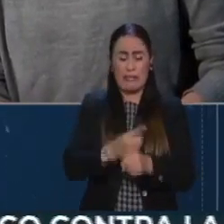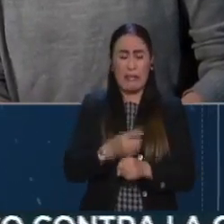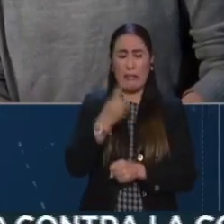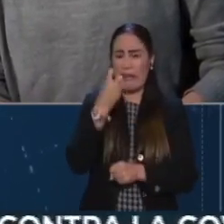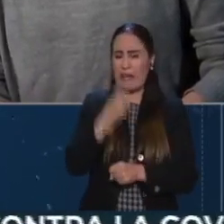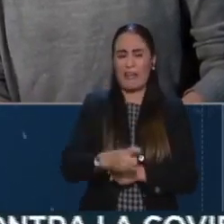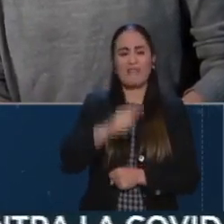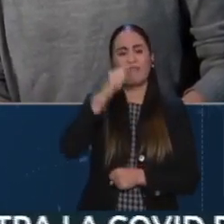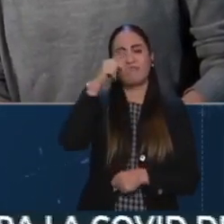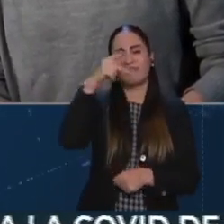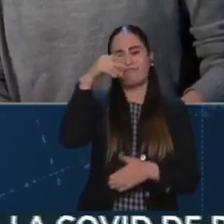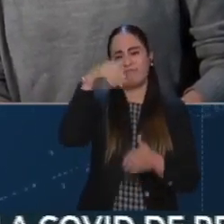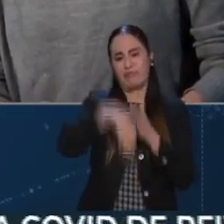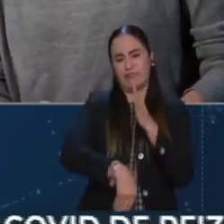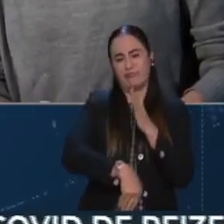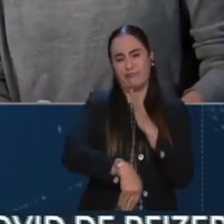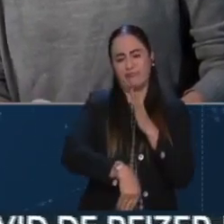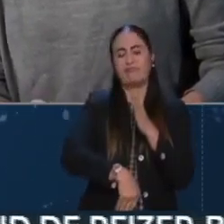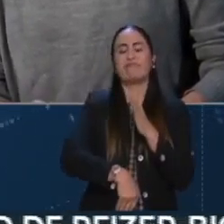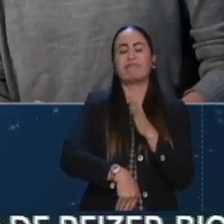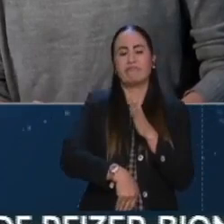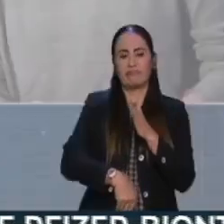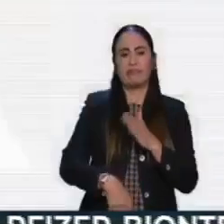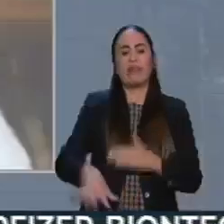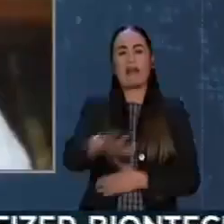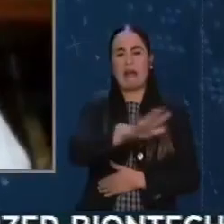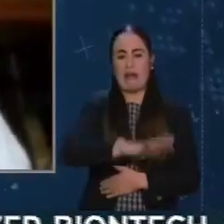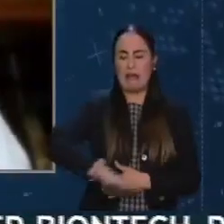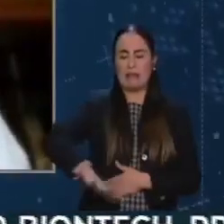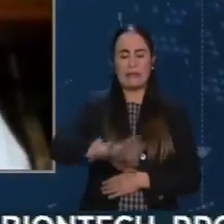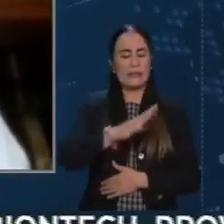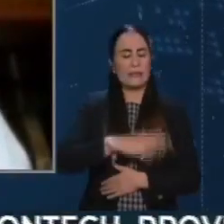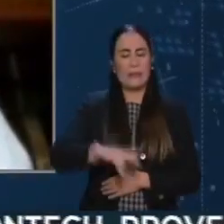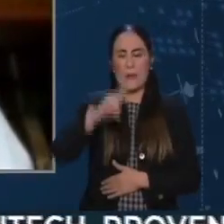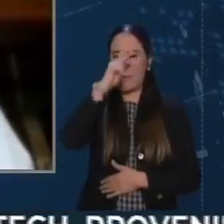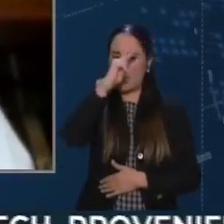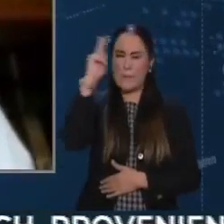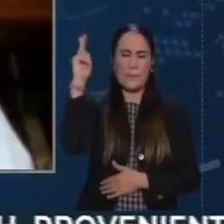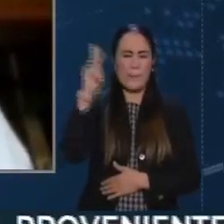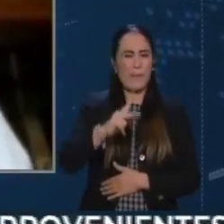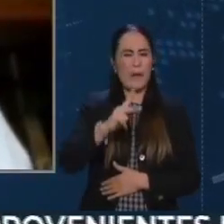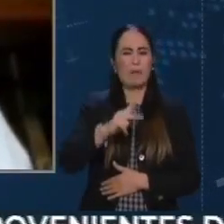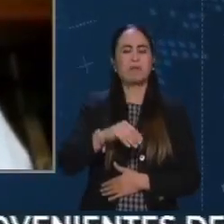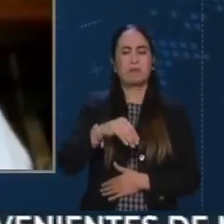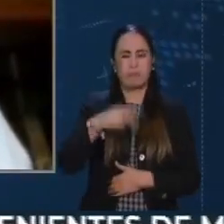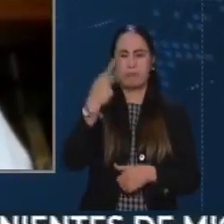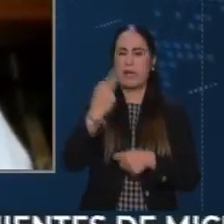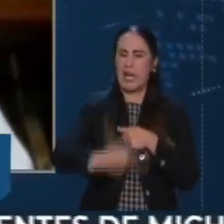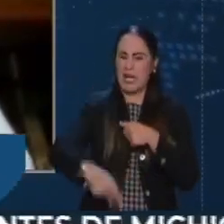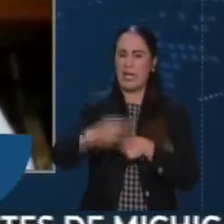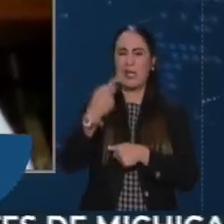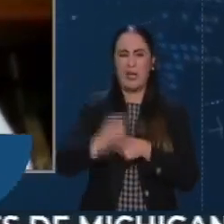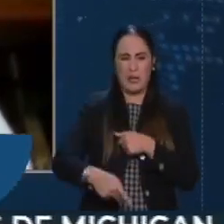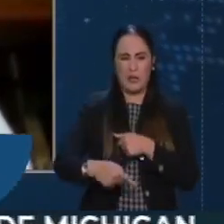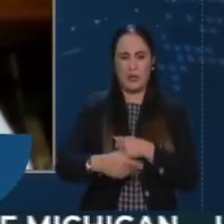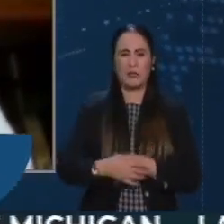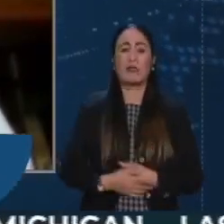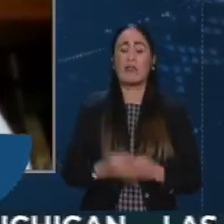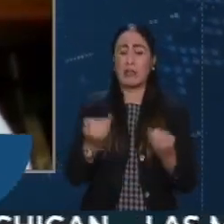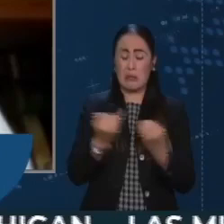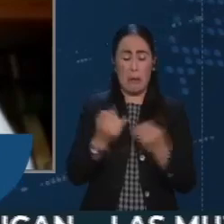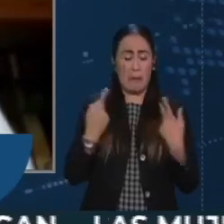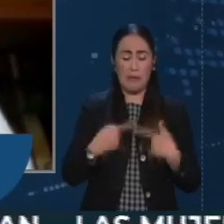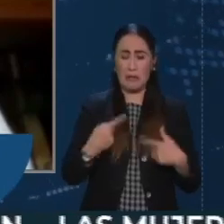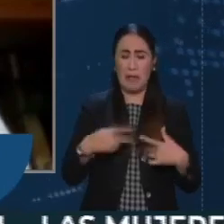fallido. En Jalisco tenemos una crisis humanitaria terrible y también tenemos una crisis forense